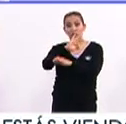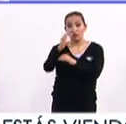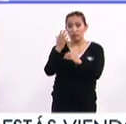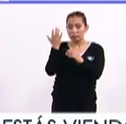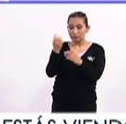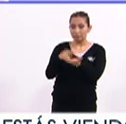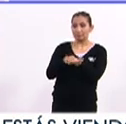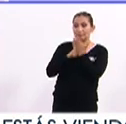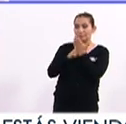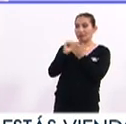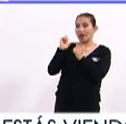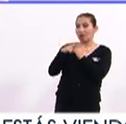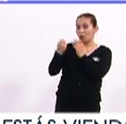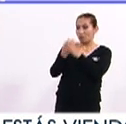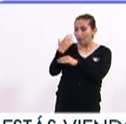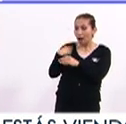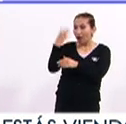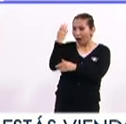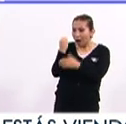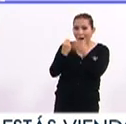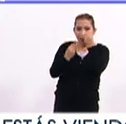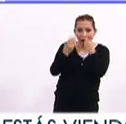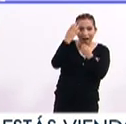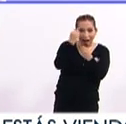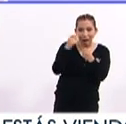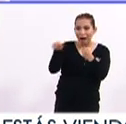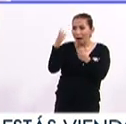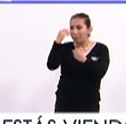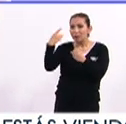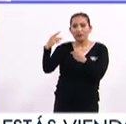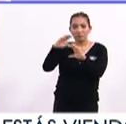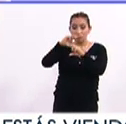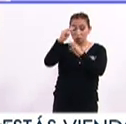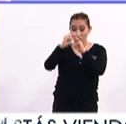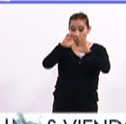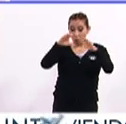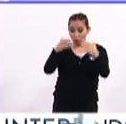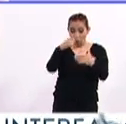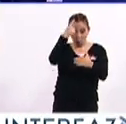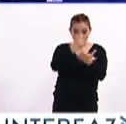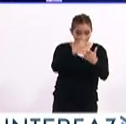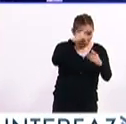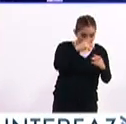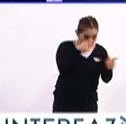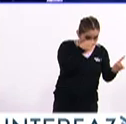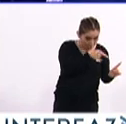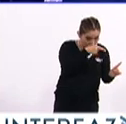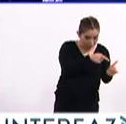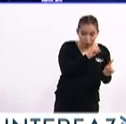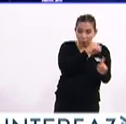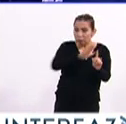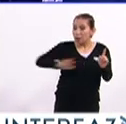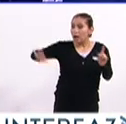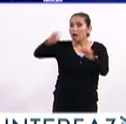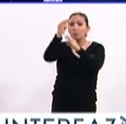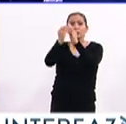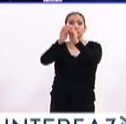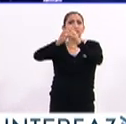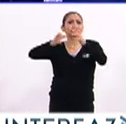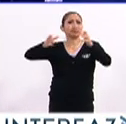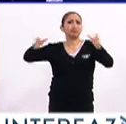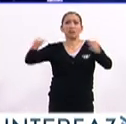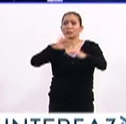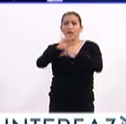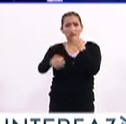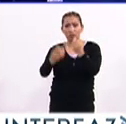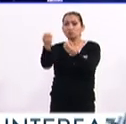enseñaron a algo nuevo, aprender que tu mundo no es México, sino que realmente es un mundo muy grande y